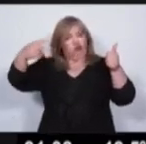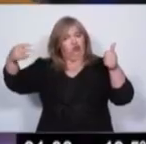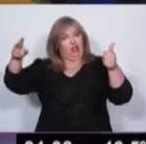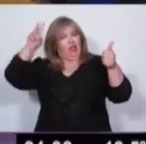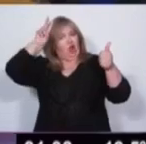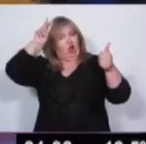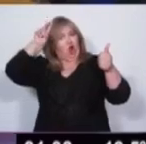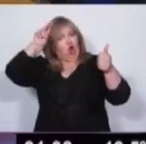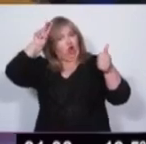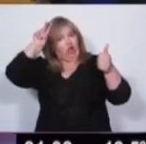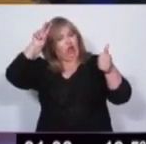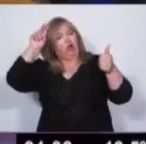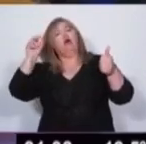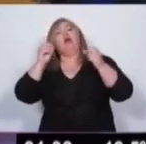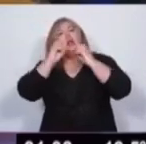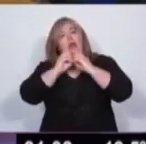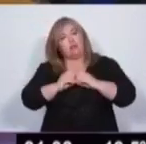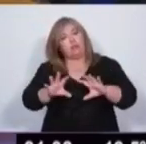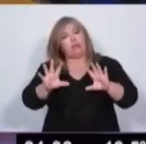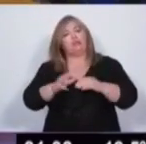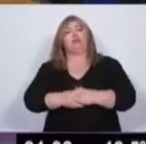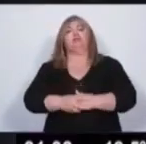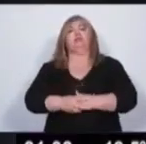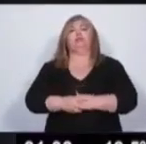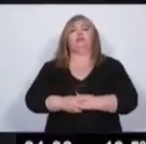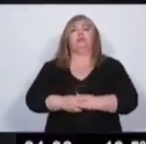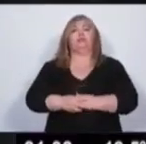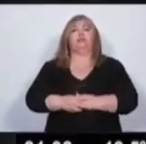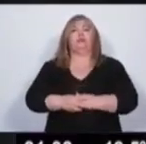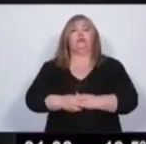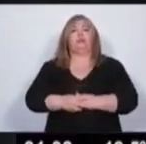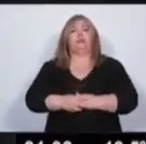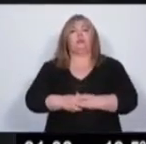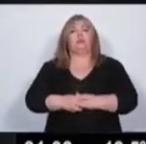el primero en hacer su alocución es Alfredo Cornejo